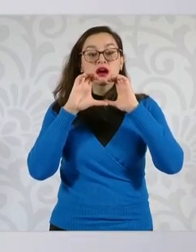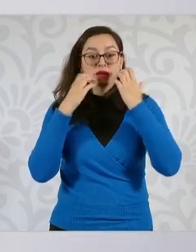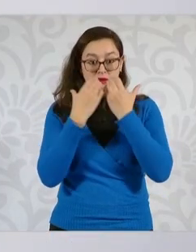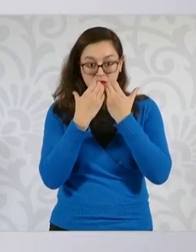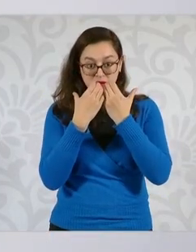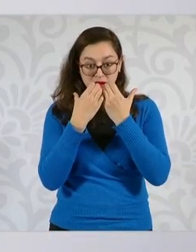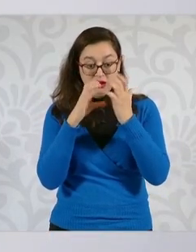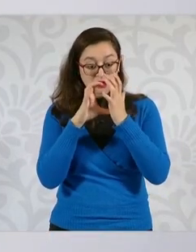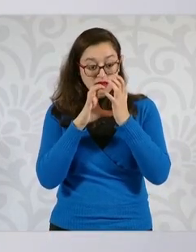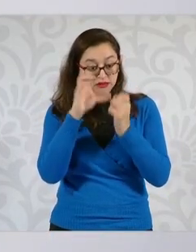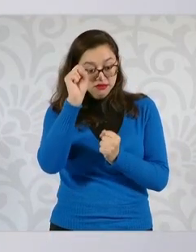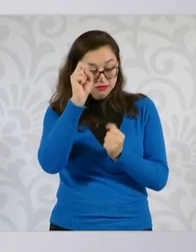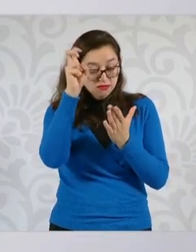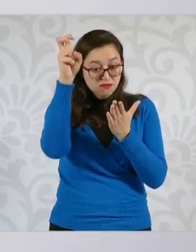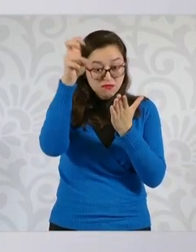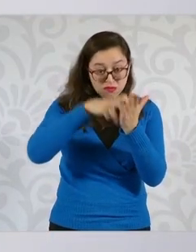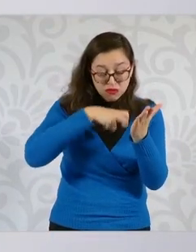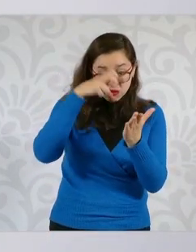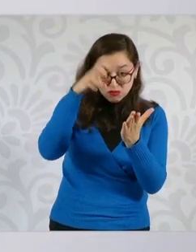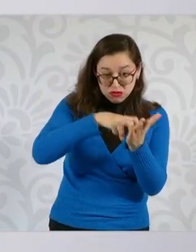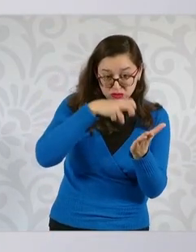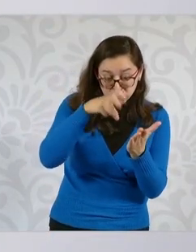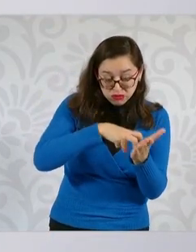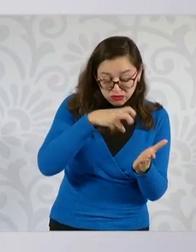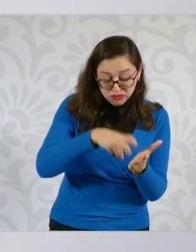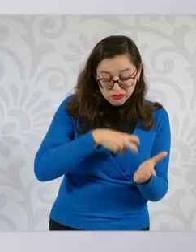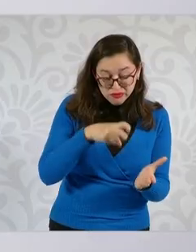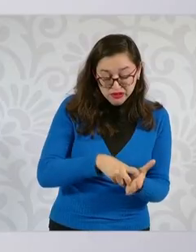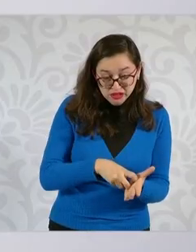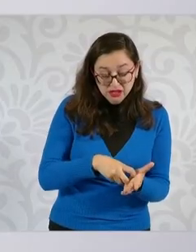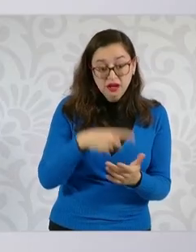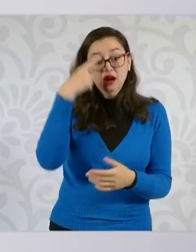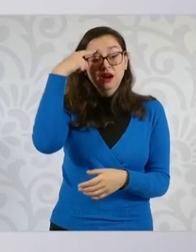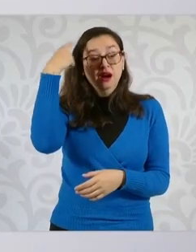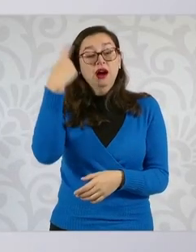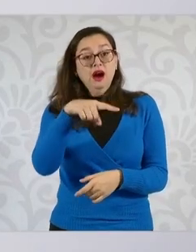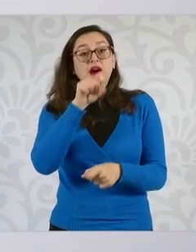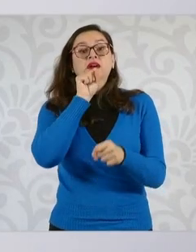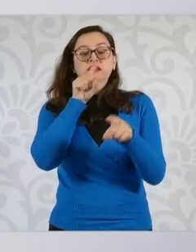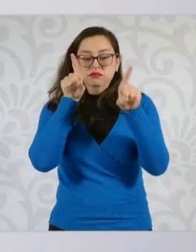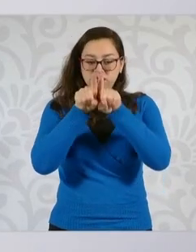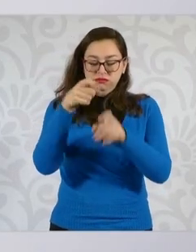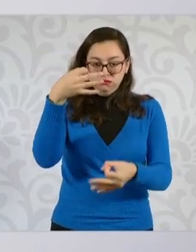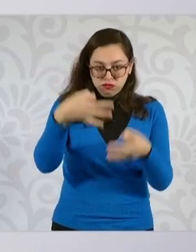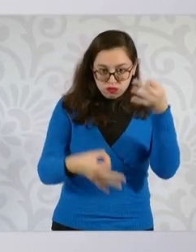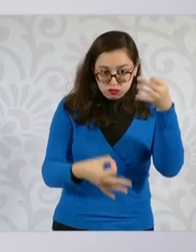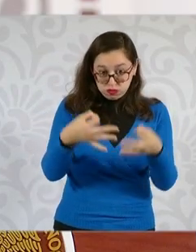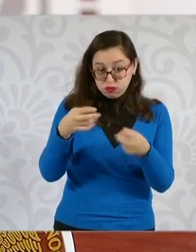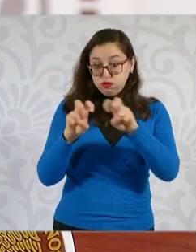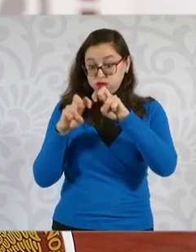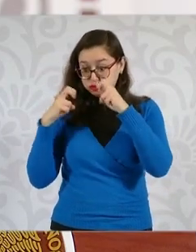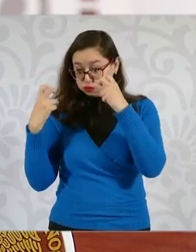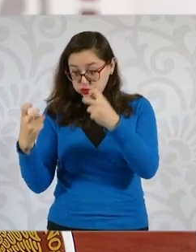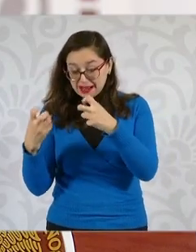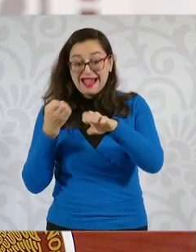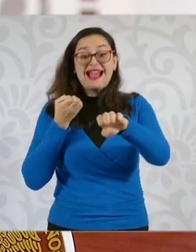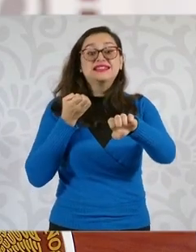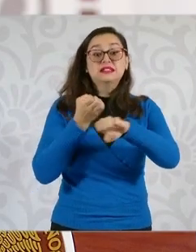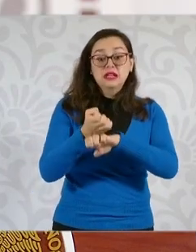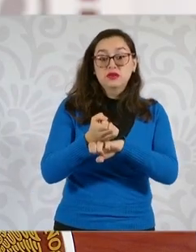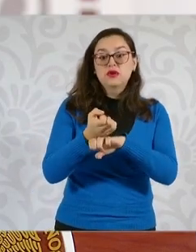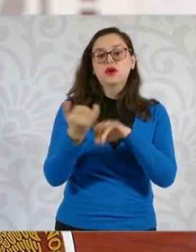para que los jueces locales y magistrados locales estatales